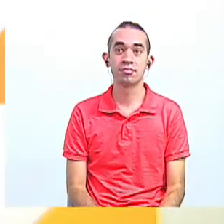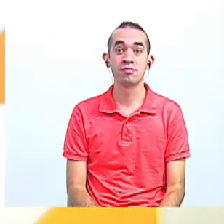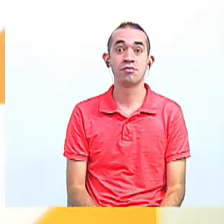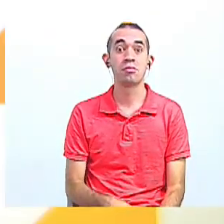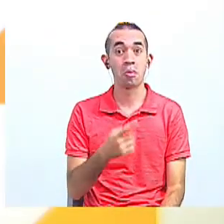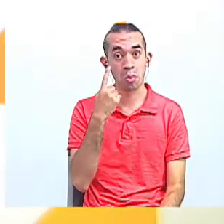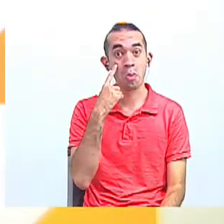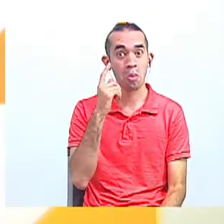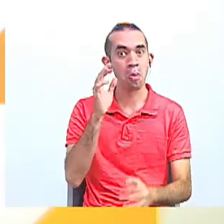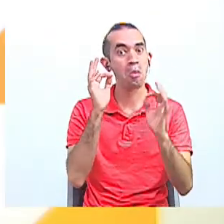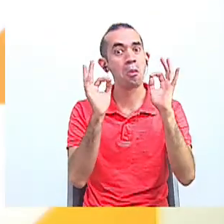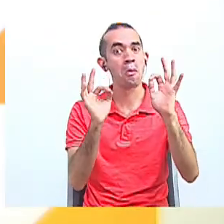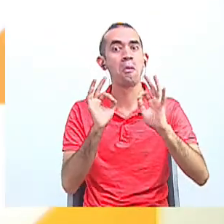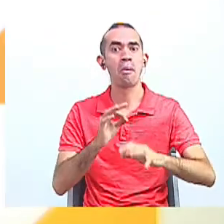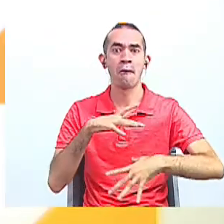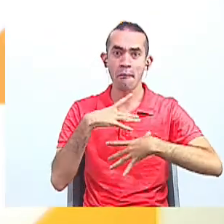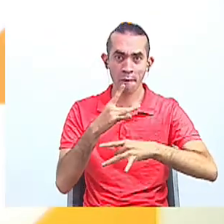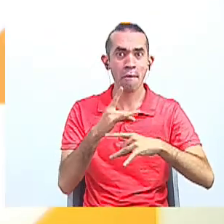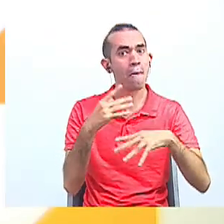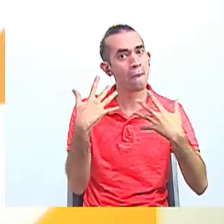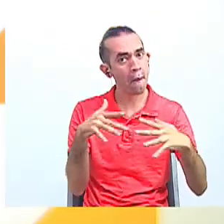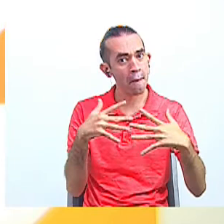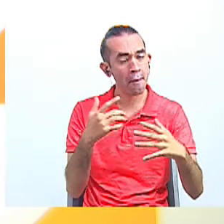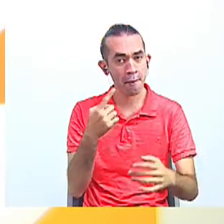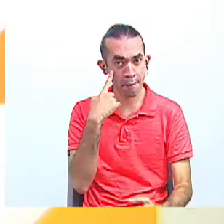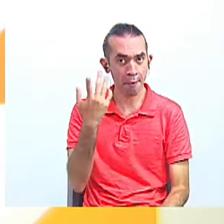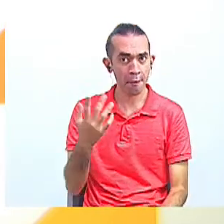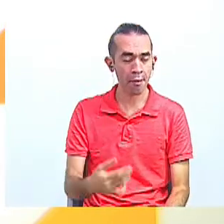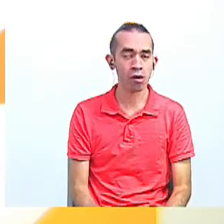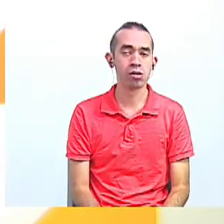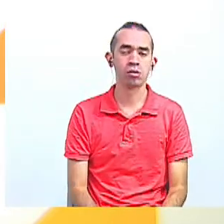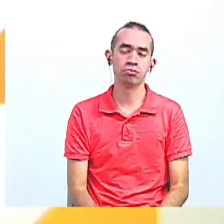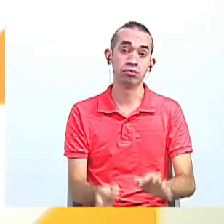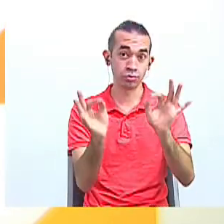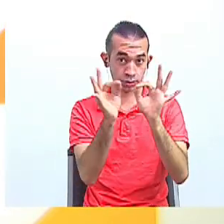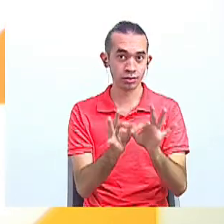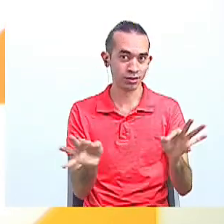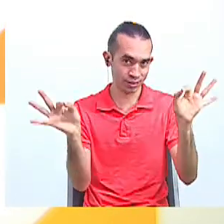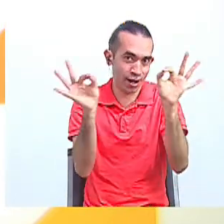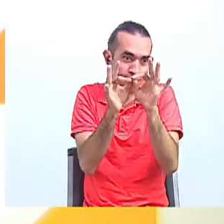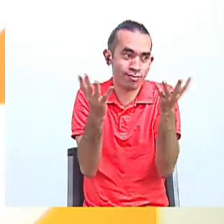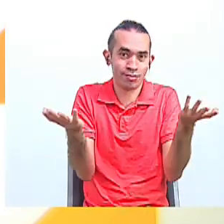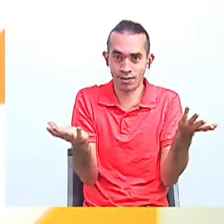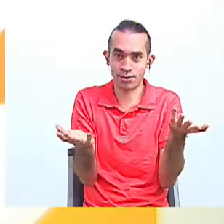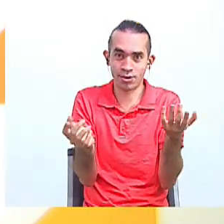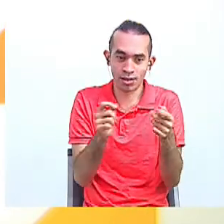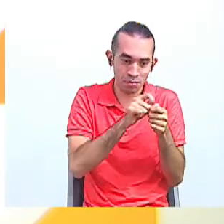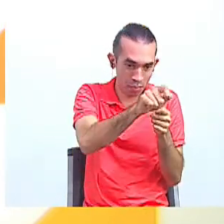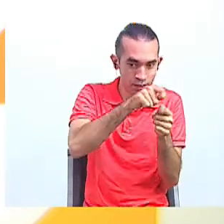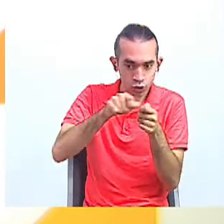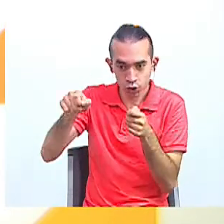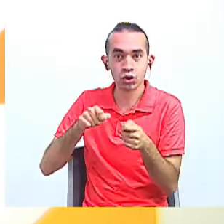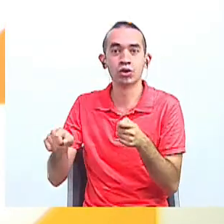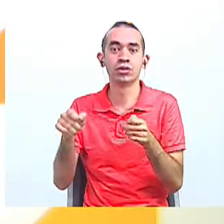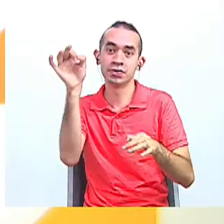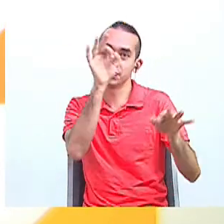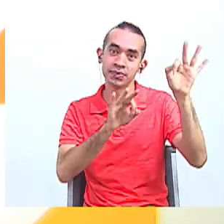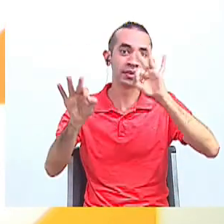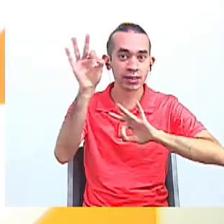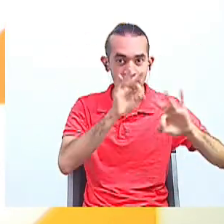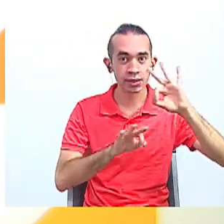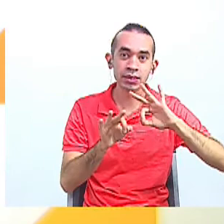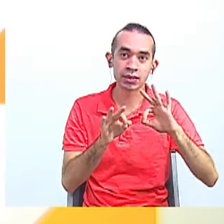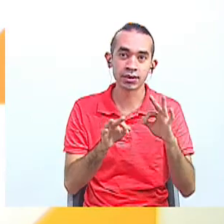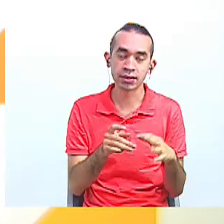Muy bien, ¿qué les pareció el video? ¿Vieron la importancia de las magnitudes físicas, de esas